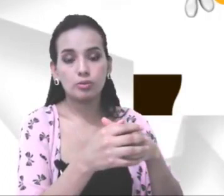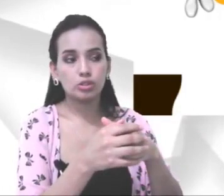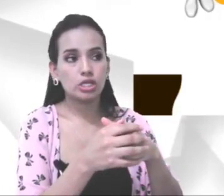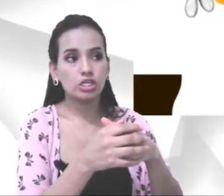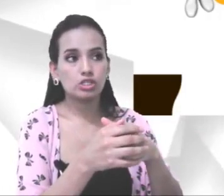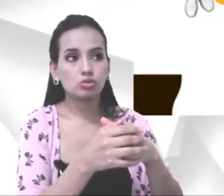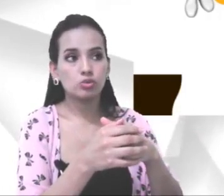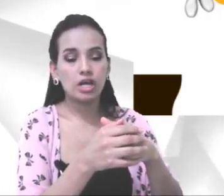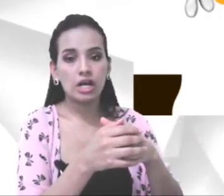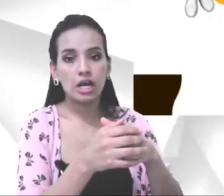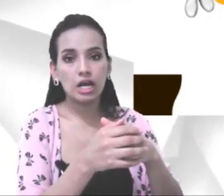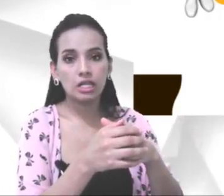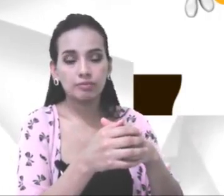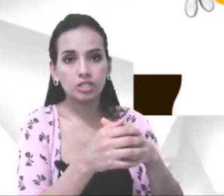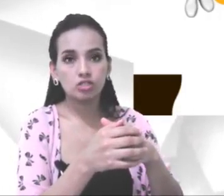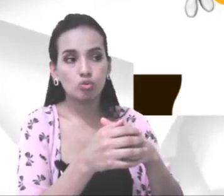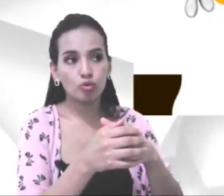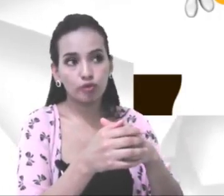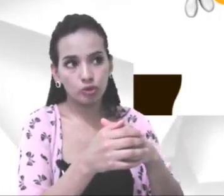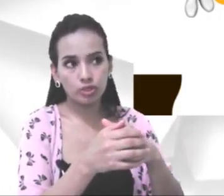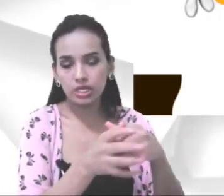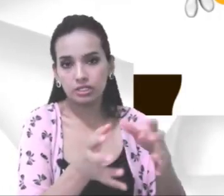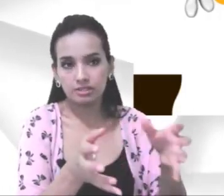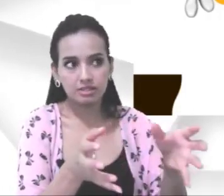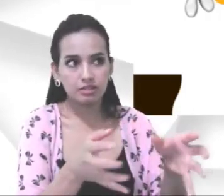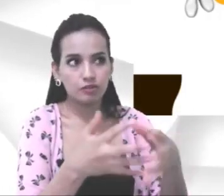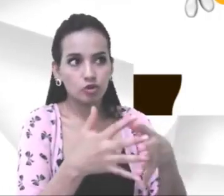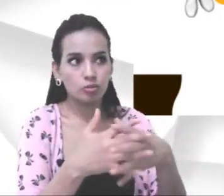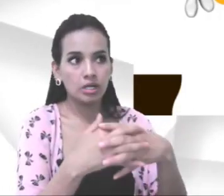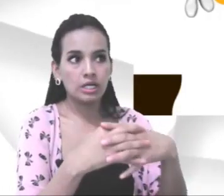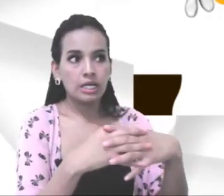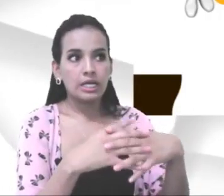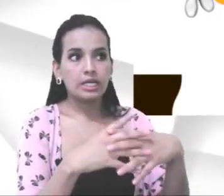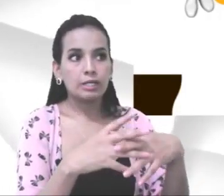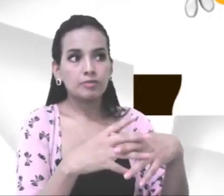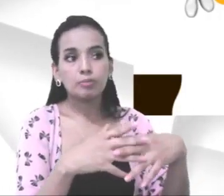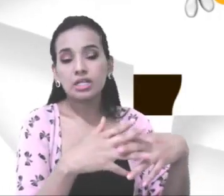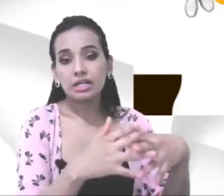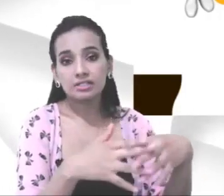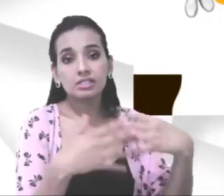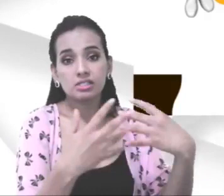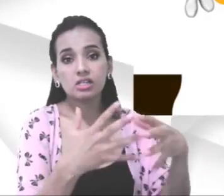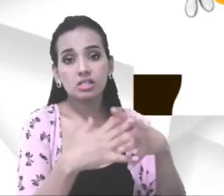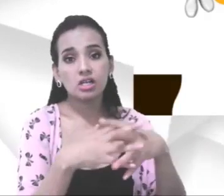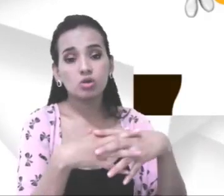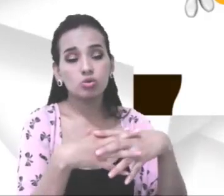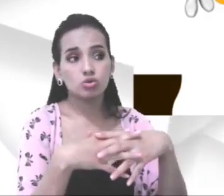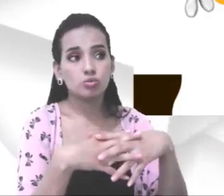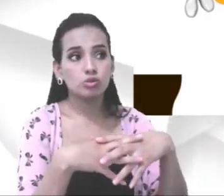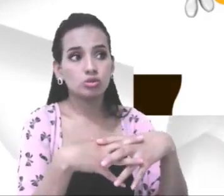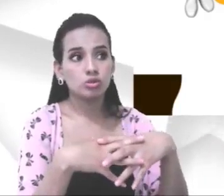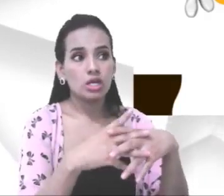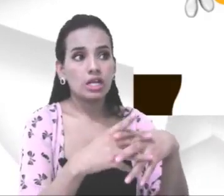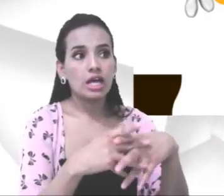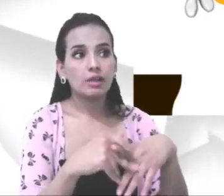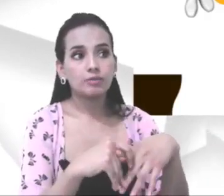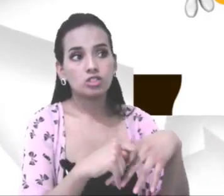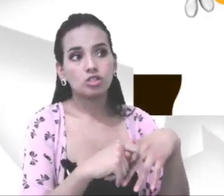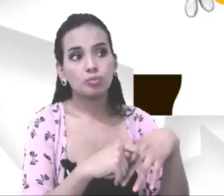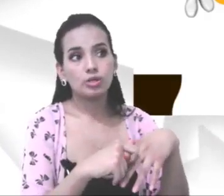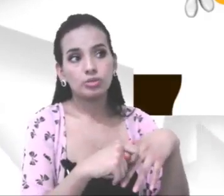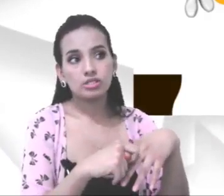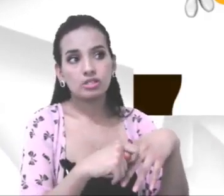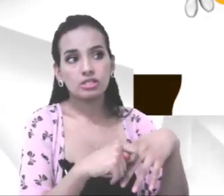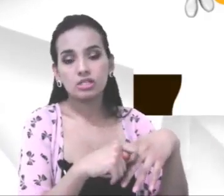lo mencionábamos que es una adaptación morfológica es decir de forma también la resistencia que tienen algunos virus las